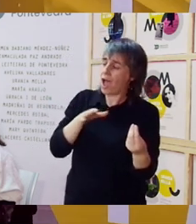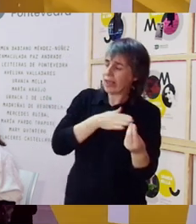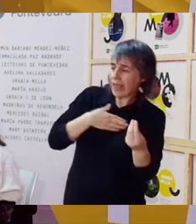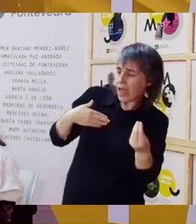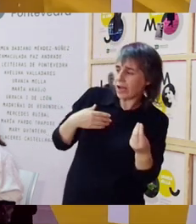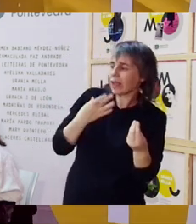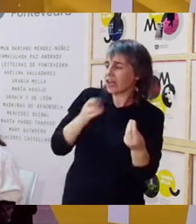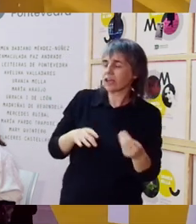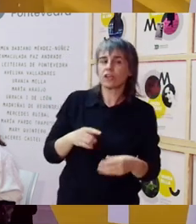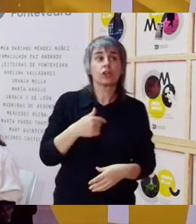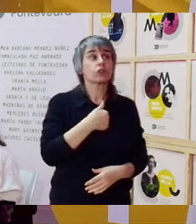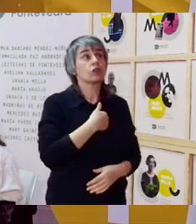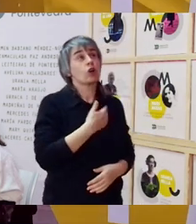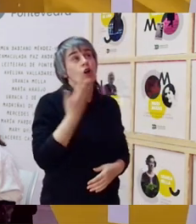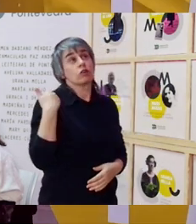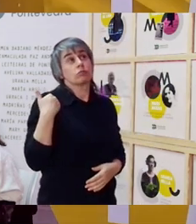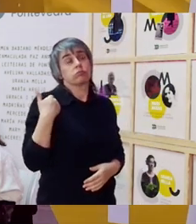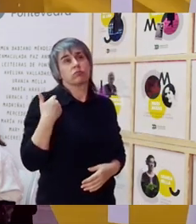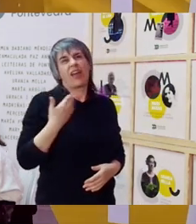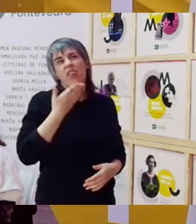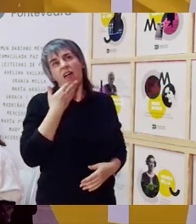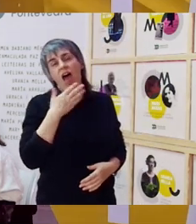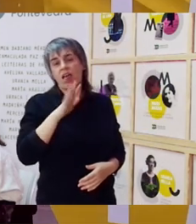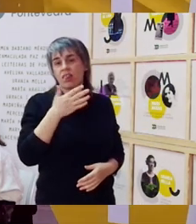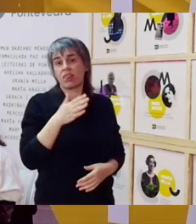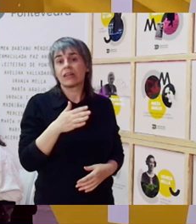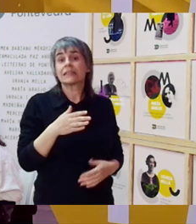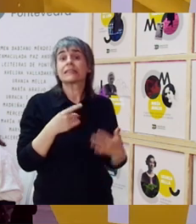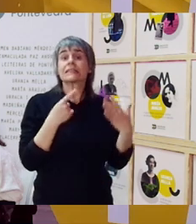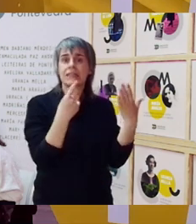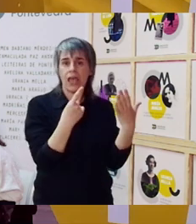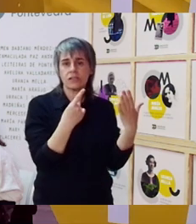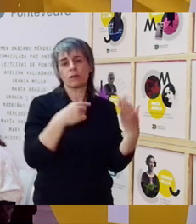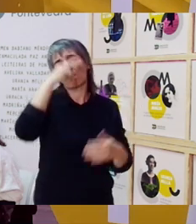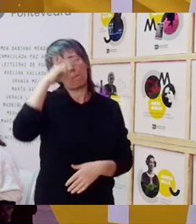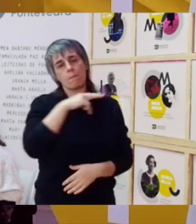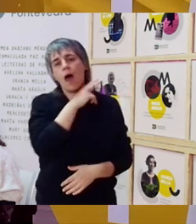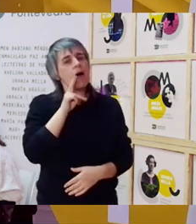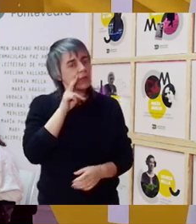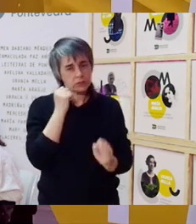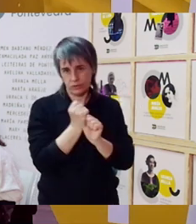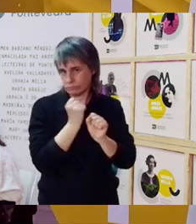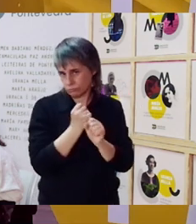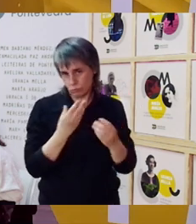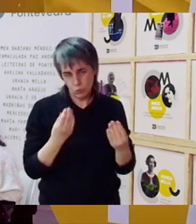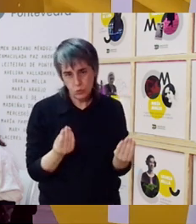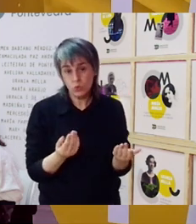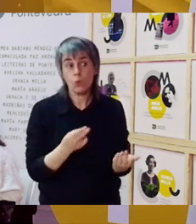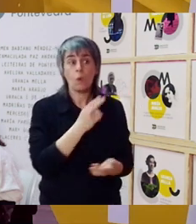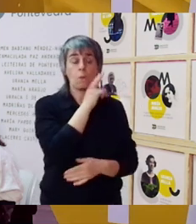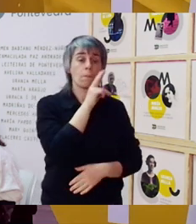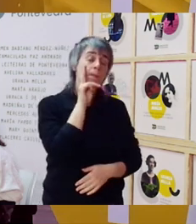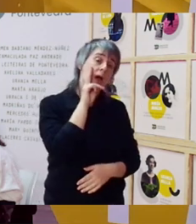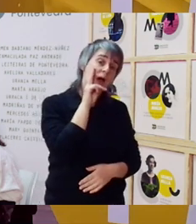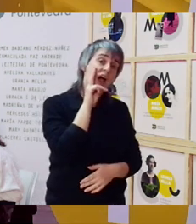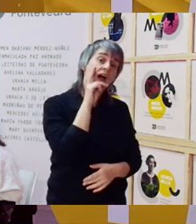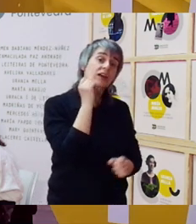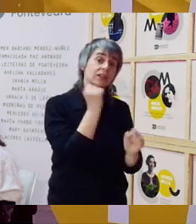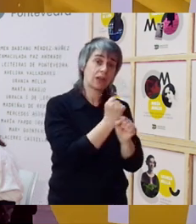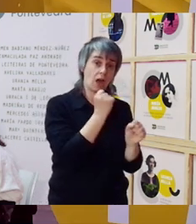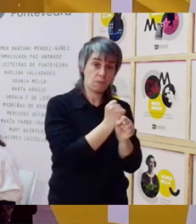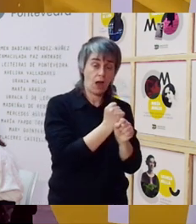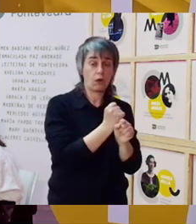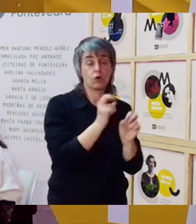6 anos. Bueno, meus pais eran xente moi ocupada, como a maioría. Miña nai traballaba